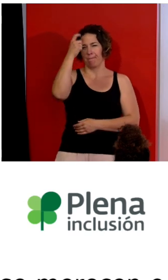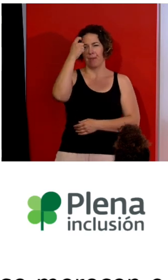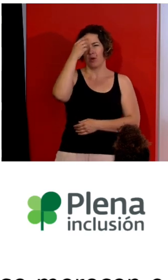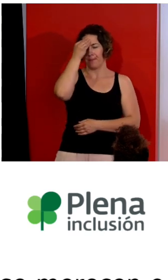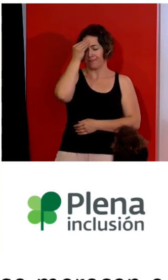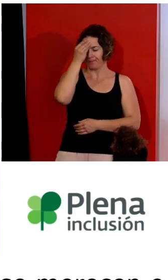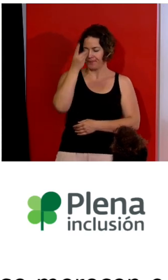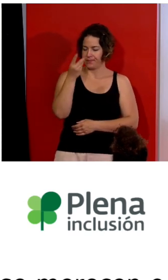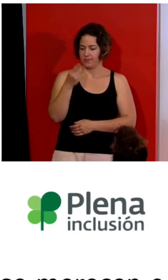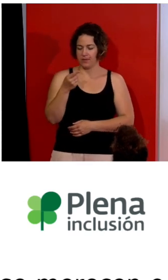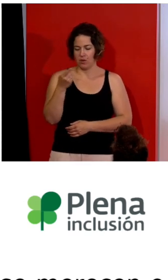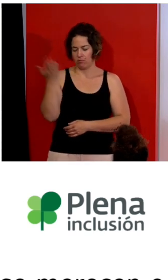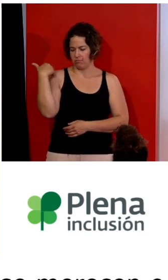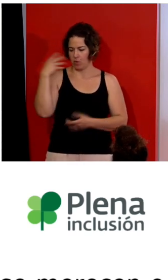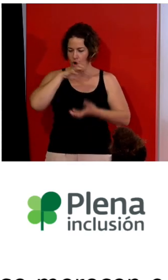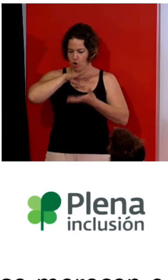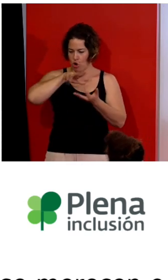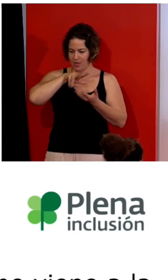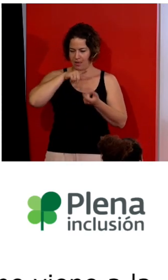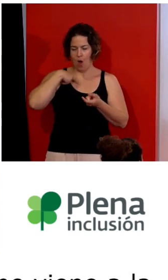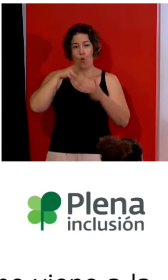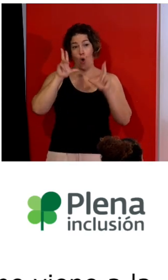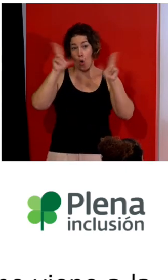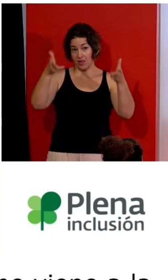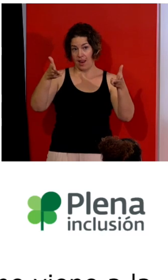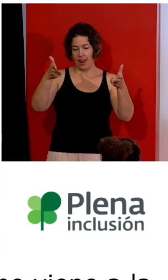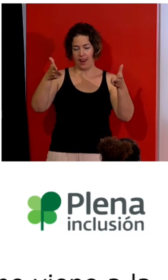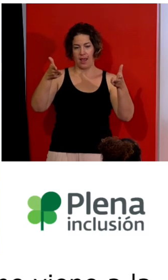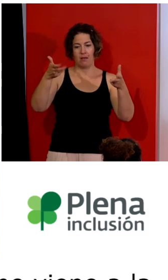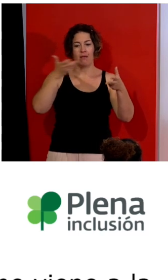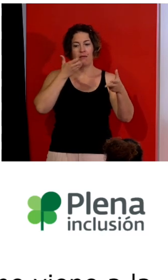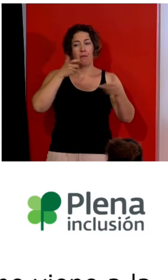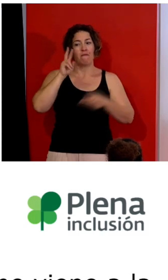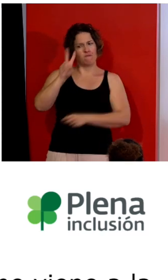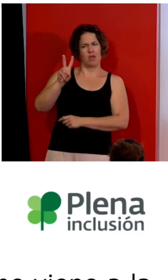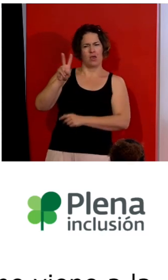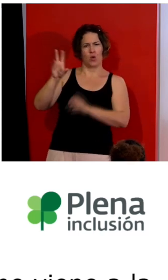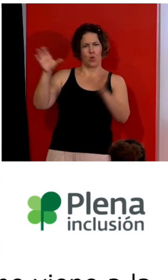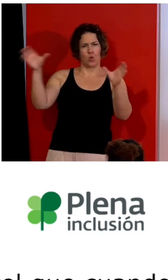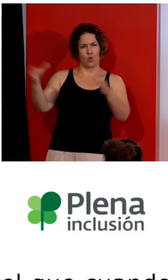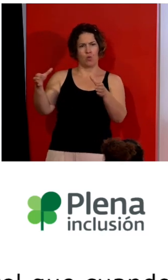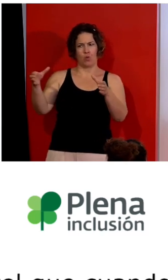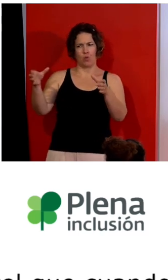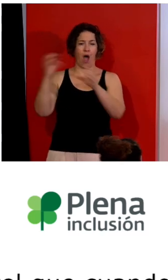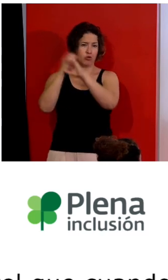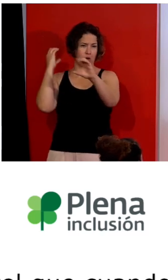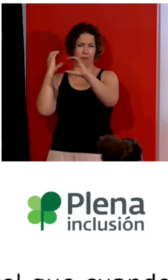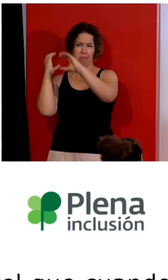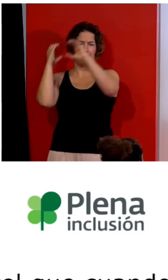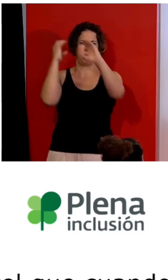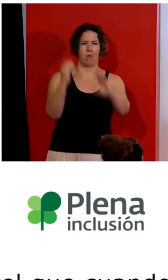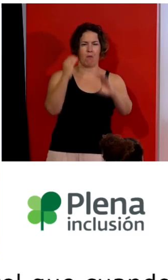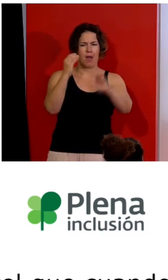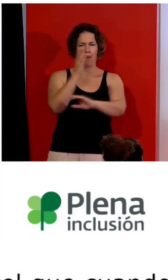aquella noticia de algún hotel que cuando ve llegar a un autocar de personas